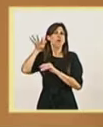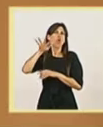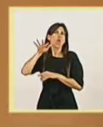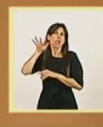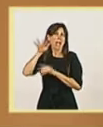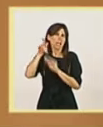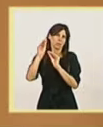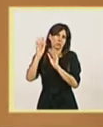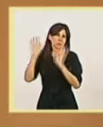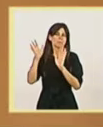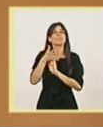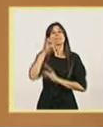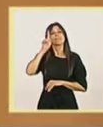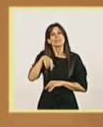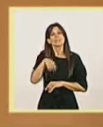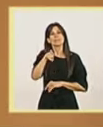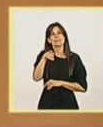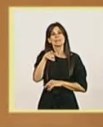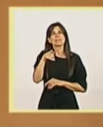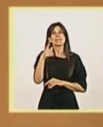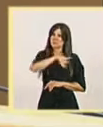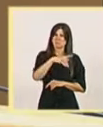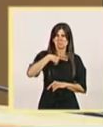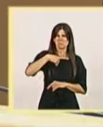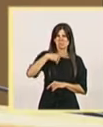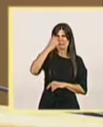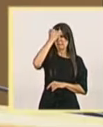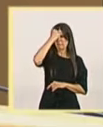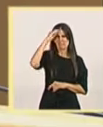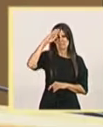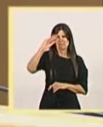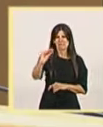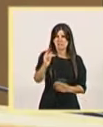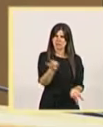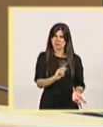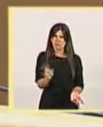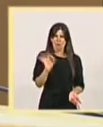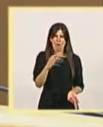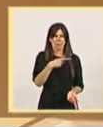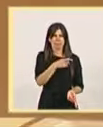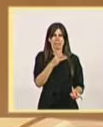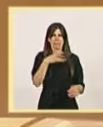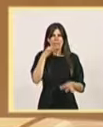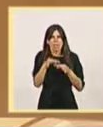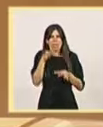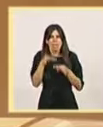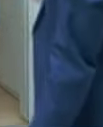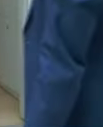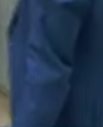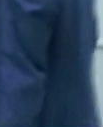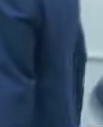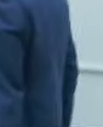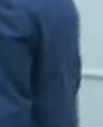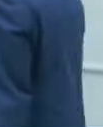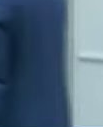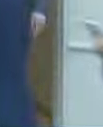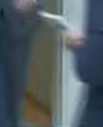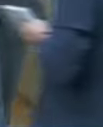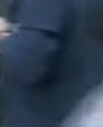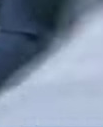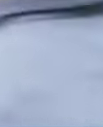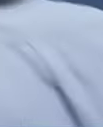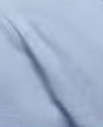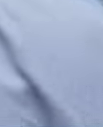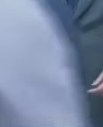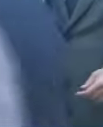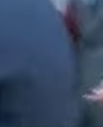así como ella trata a la gente. Y con qué desparpajo miente. Ese no lo podéis ni imaginar. Es en las actas del último